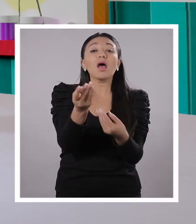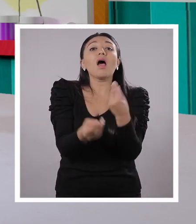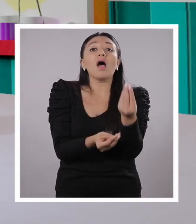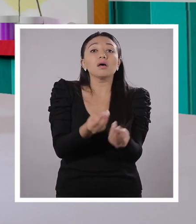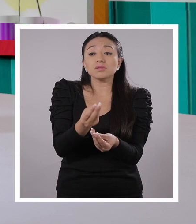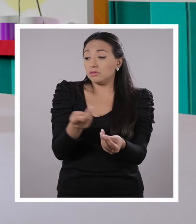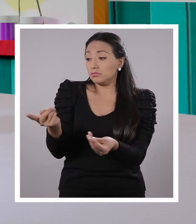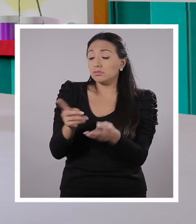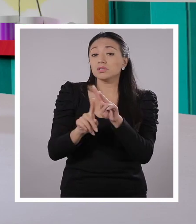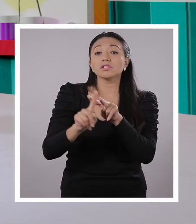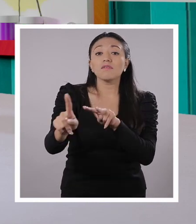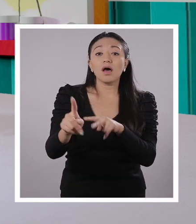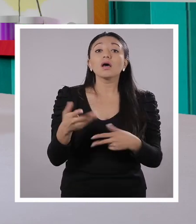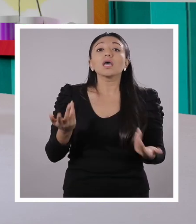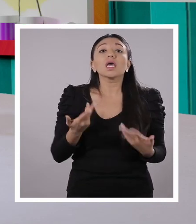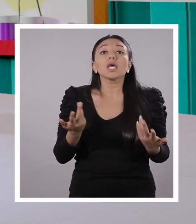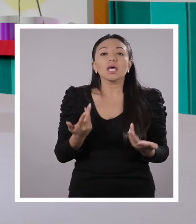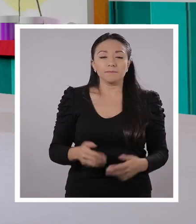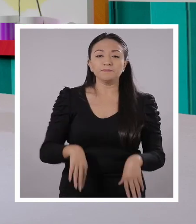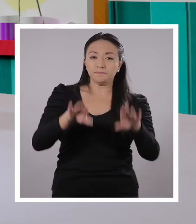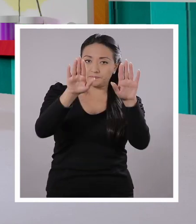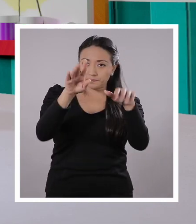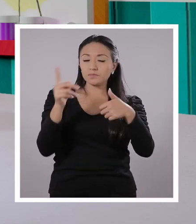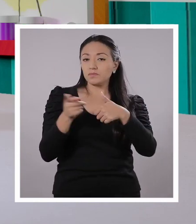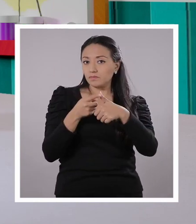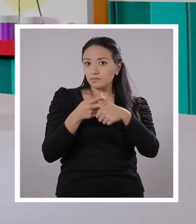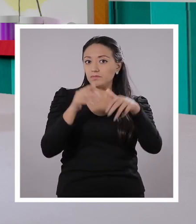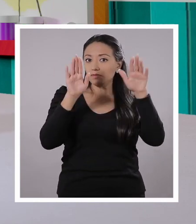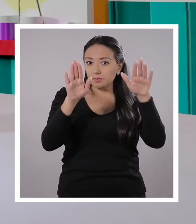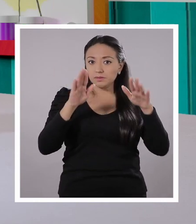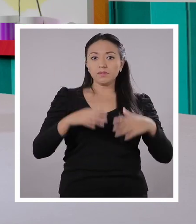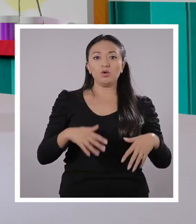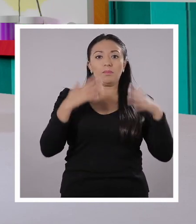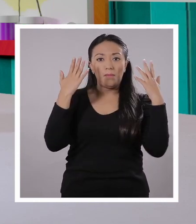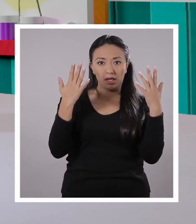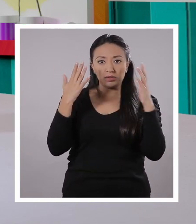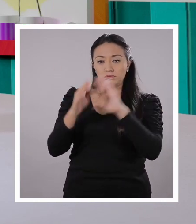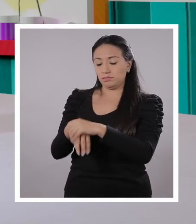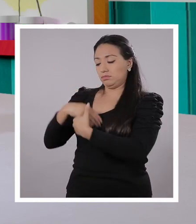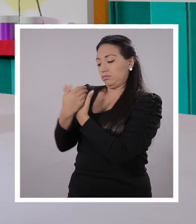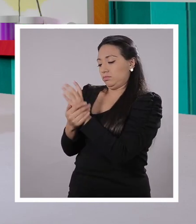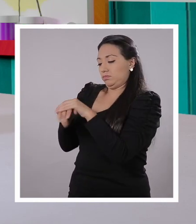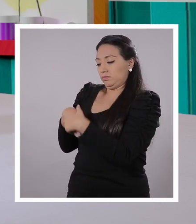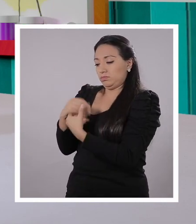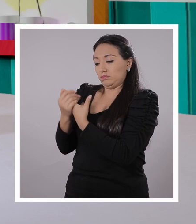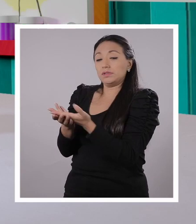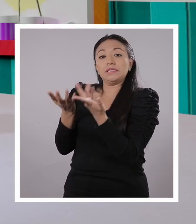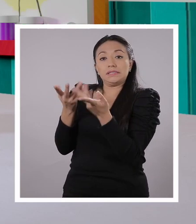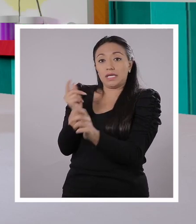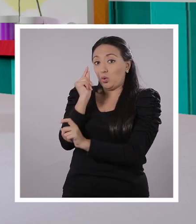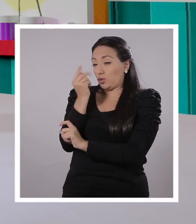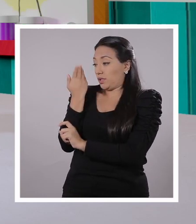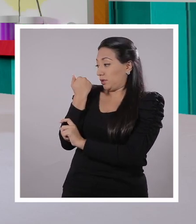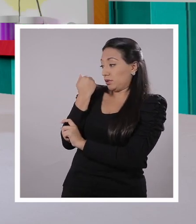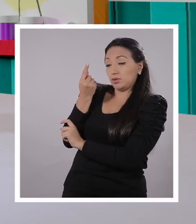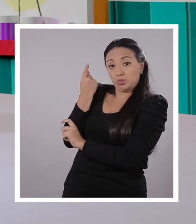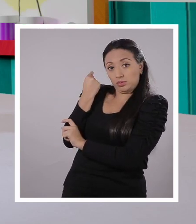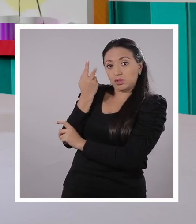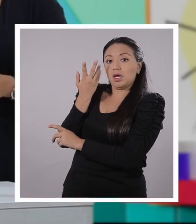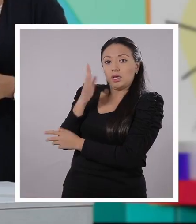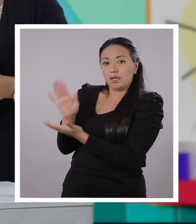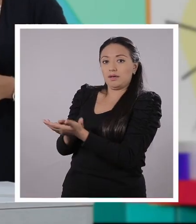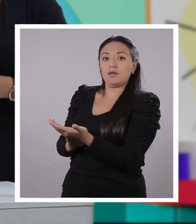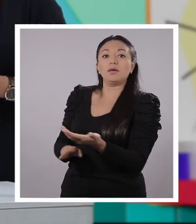¿qué tiene que llevar él para salir? Muy bien. Primero, debo, como dije, lavarme las manos con agua y con jabón. Yo ya lo hice hace un